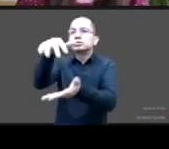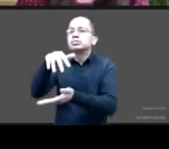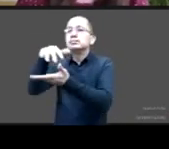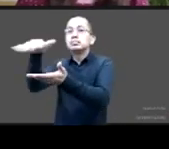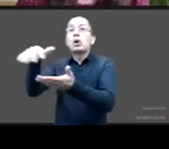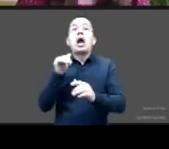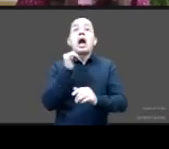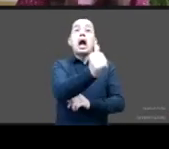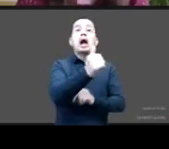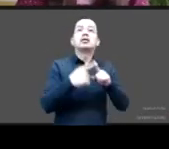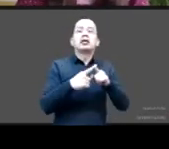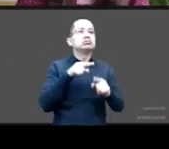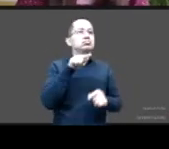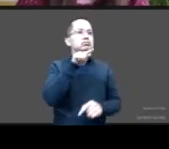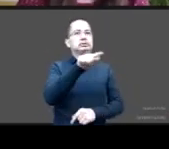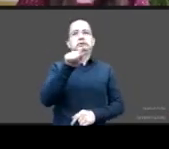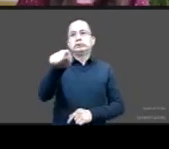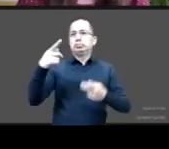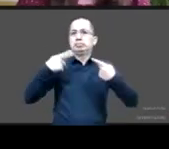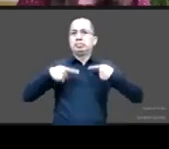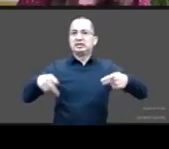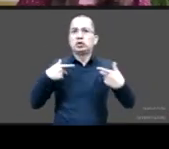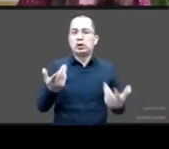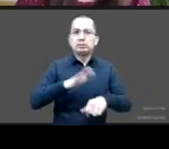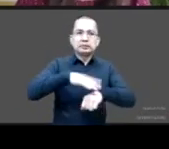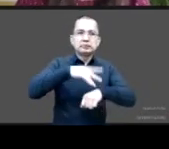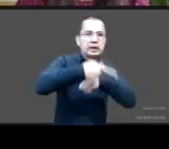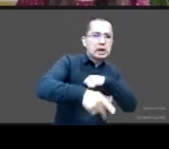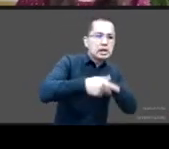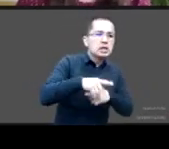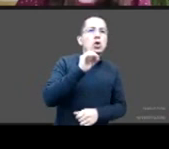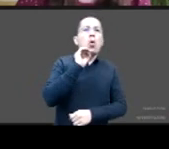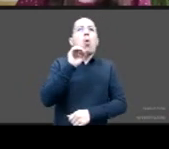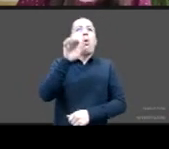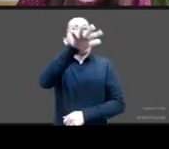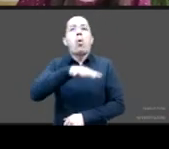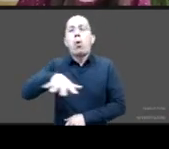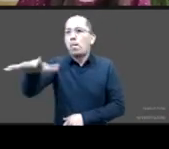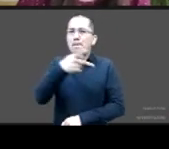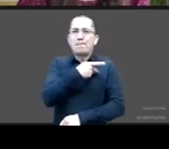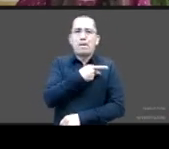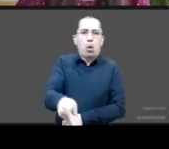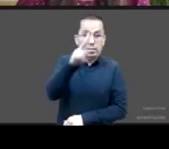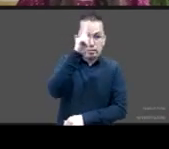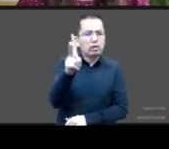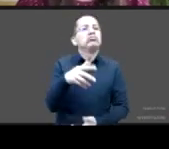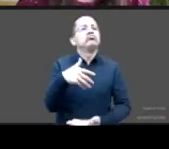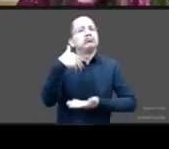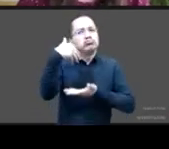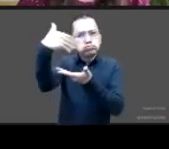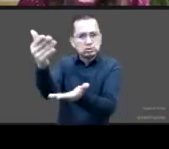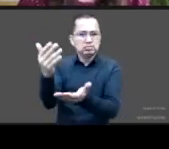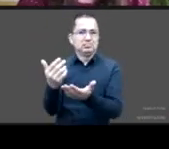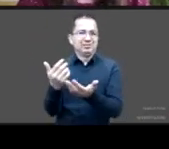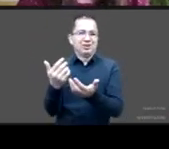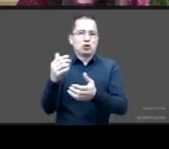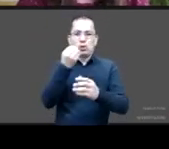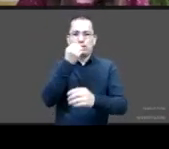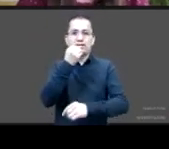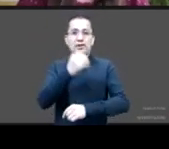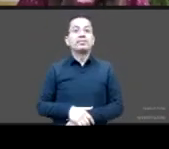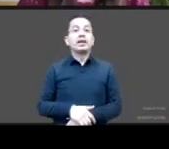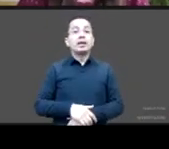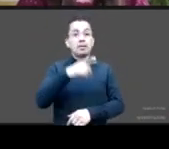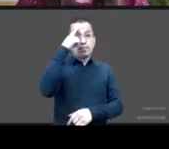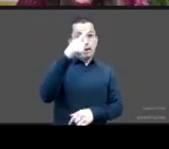consideran que están en estado de vulnerabilidad o de extrema pobreza en el caso de Movimiento Imposible pues son 20 familias beneficiadas